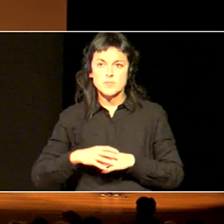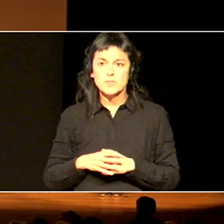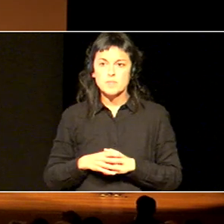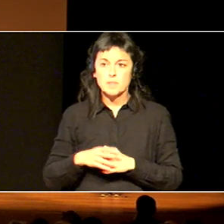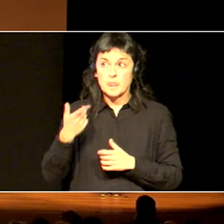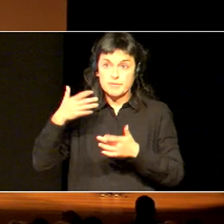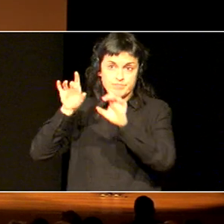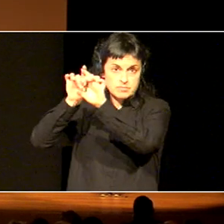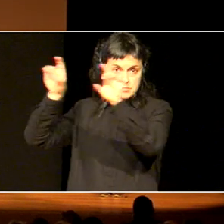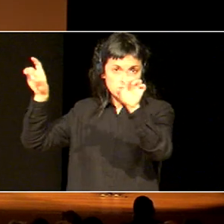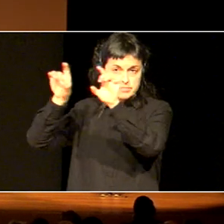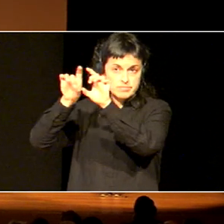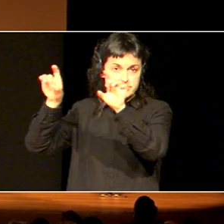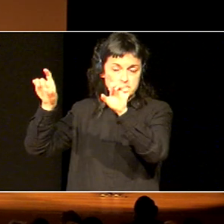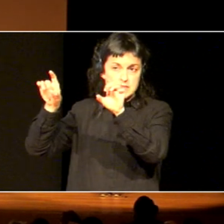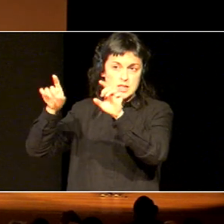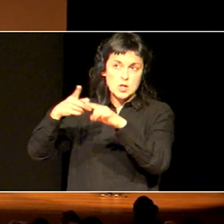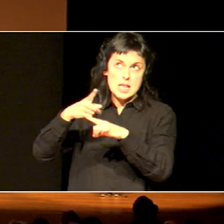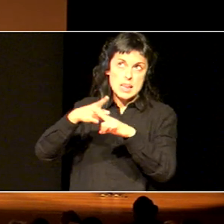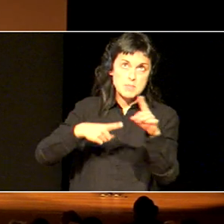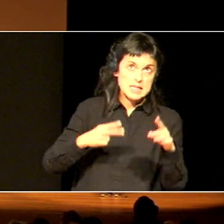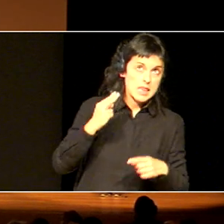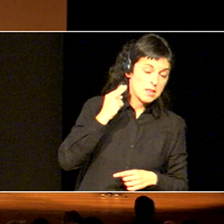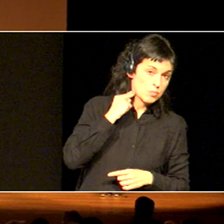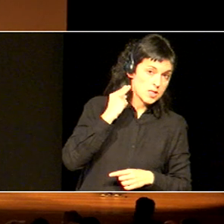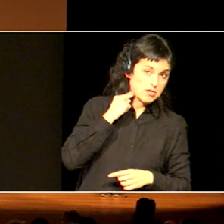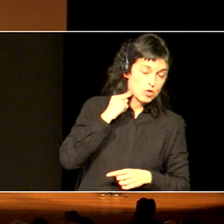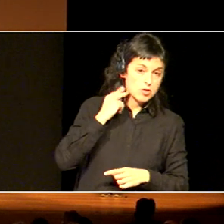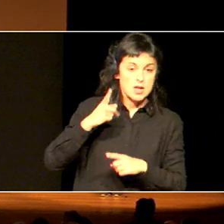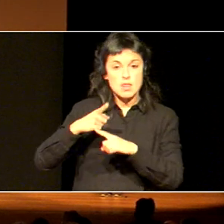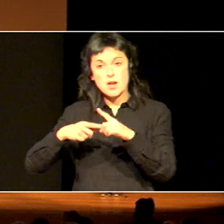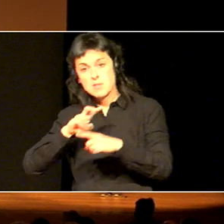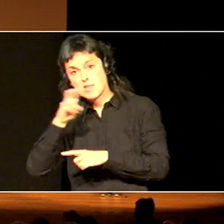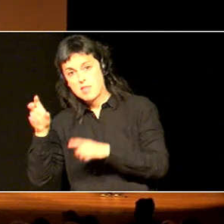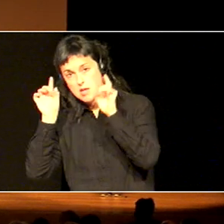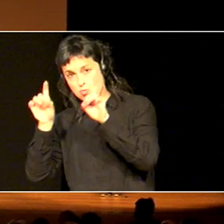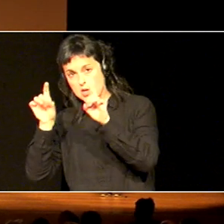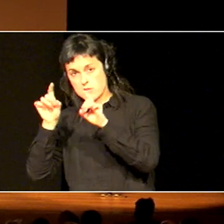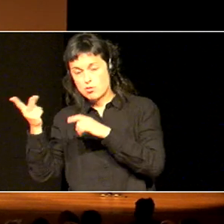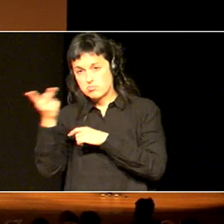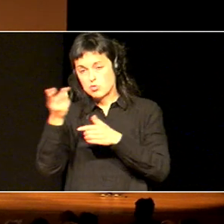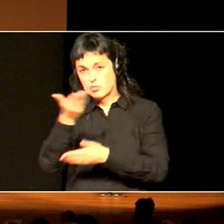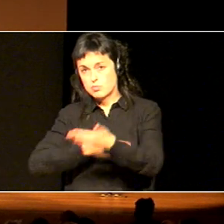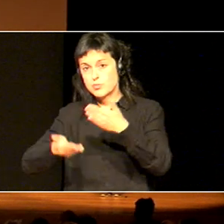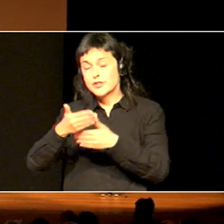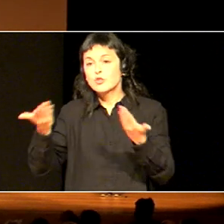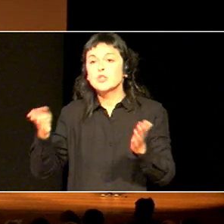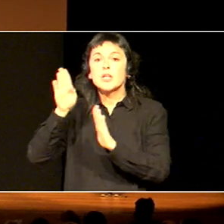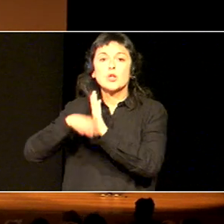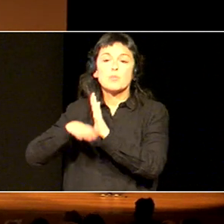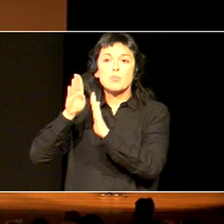Partzuergo horretan, erdia dira diputazioa edo aldundia eta beste erdia hezkuntza. Hori dela eta programa egoten